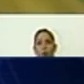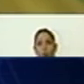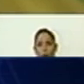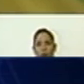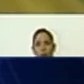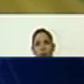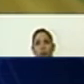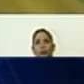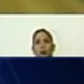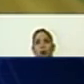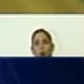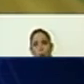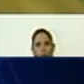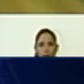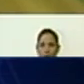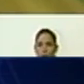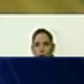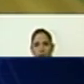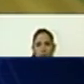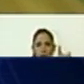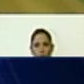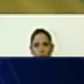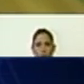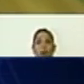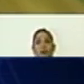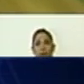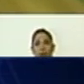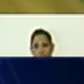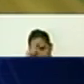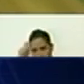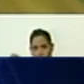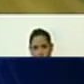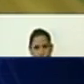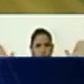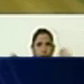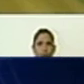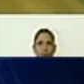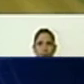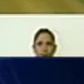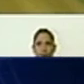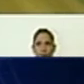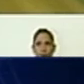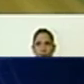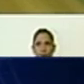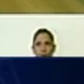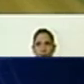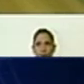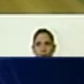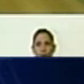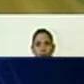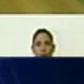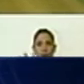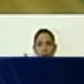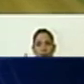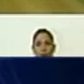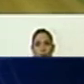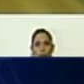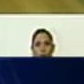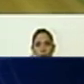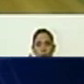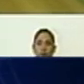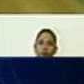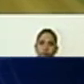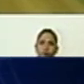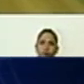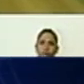Organización de Aviación Civil Internacional y lo reconocen abiertamente. El 25 de julio,